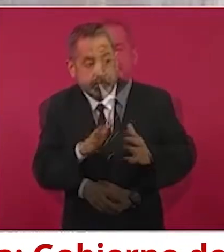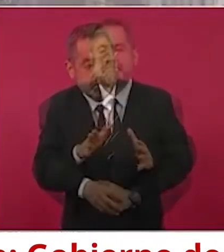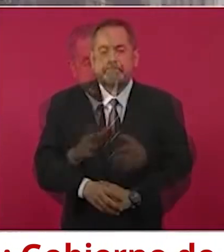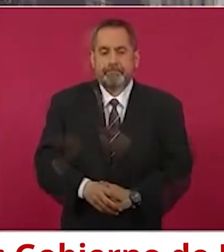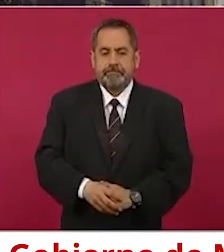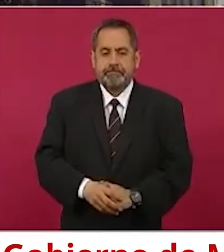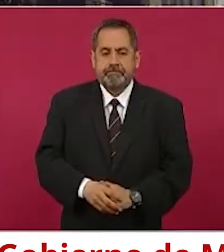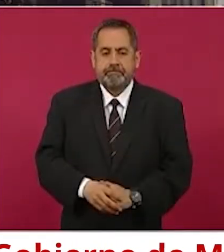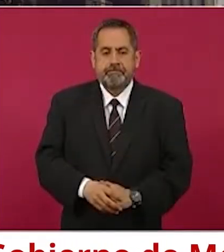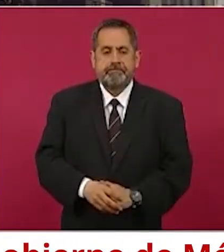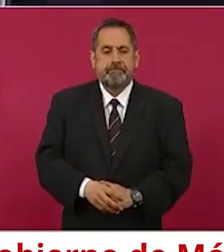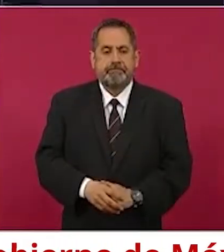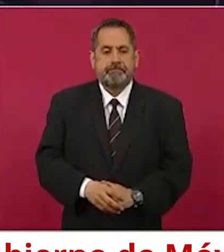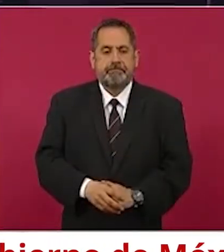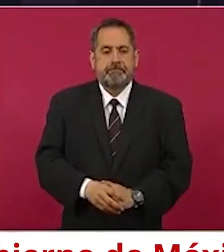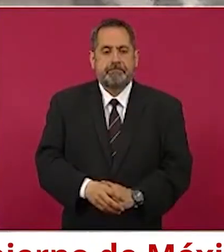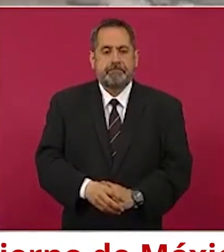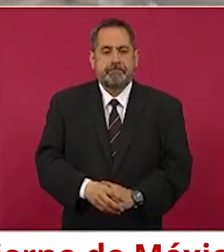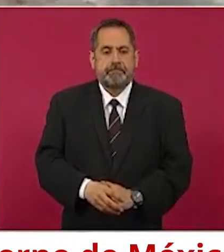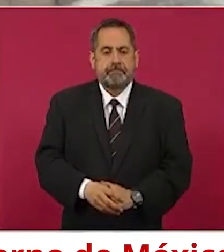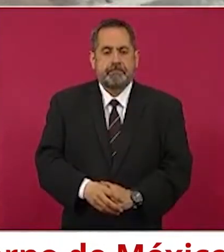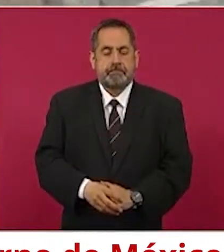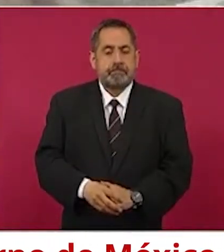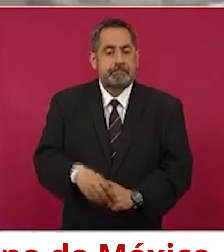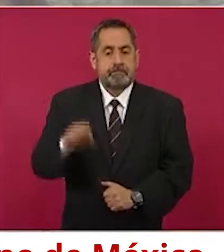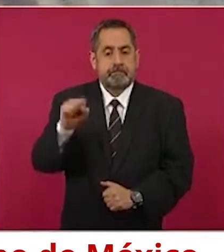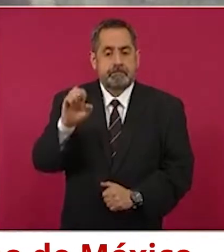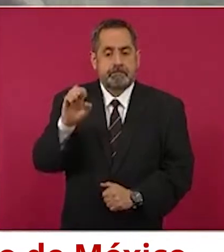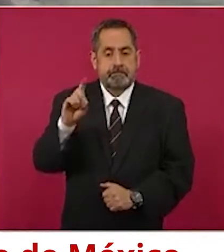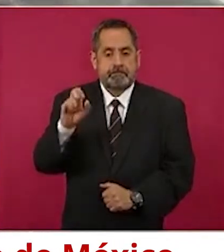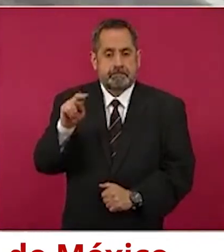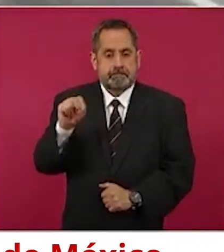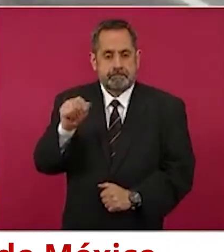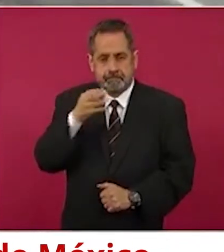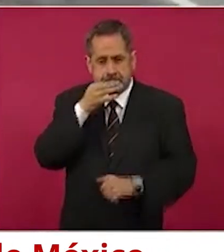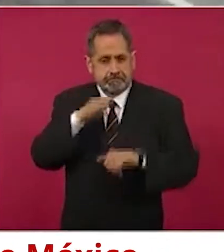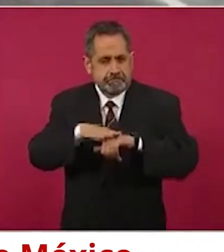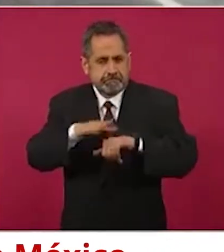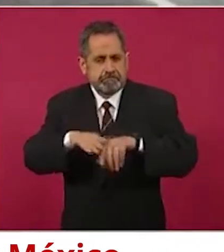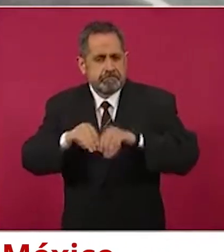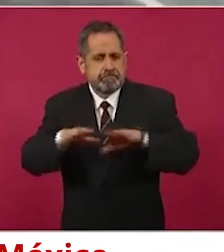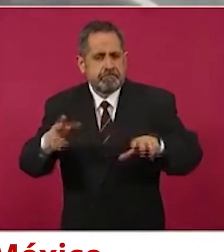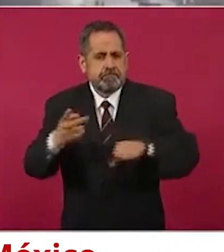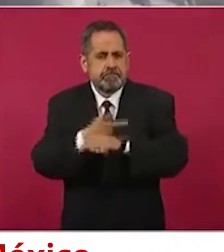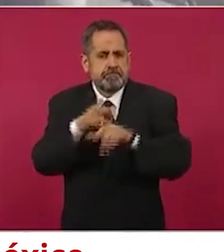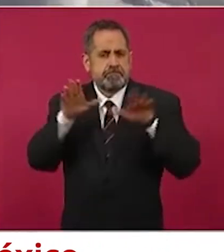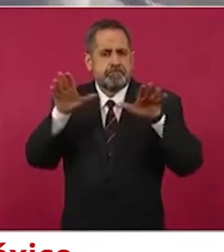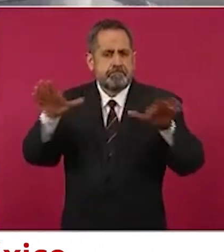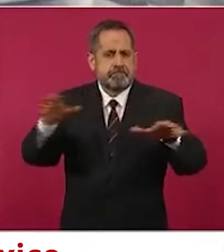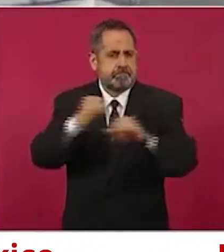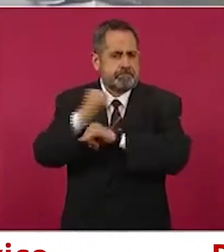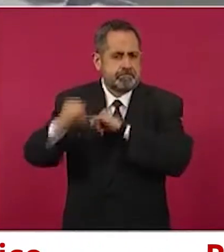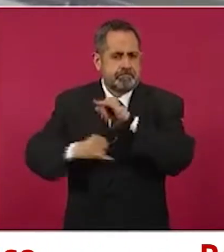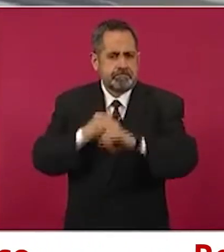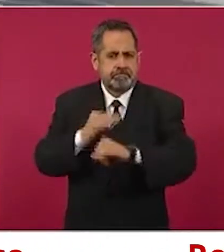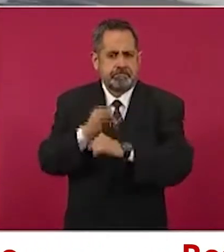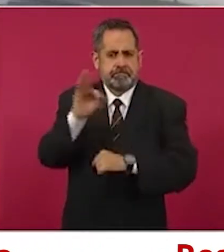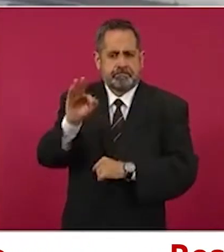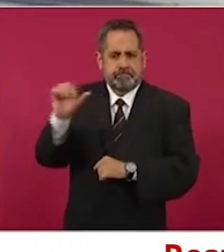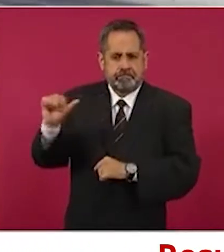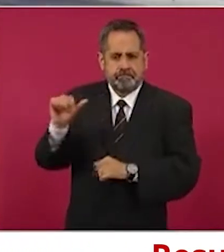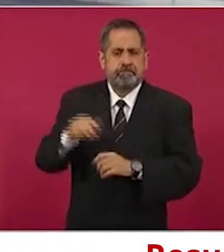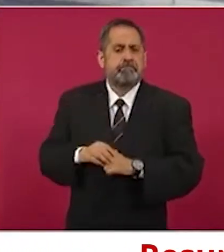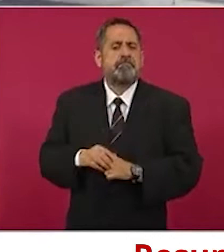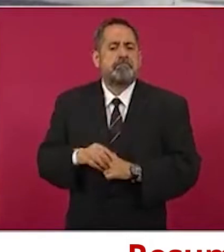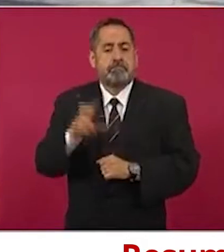permiten. Secretaría de la Defensa Nacional informa los avances en la construcción del Aeropuerto Internacional Felipe Ángeles al 31 de